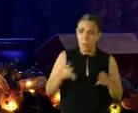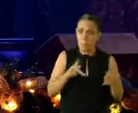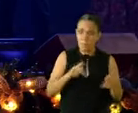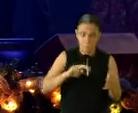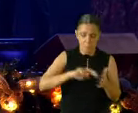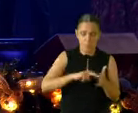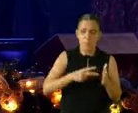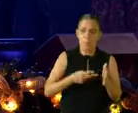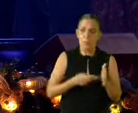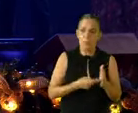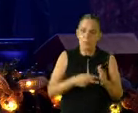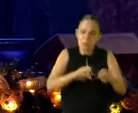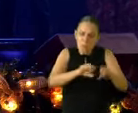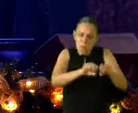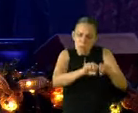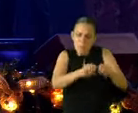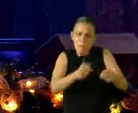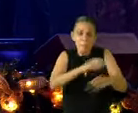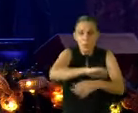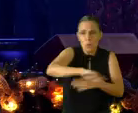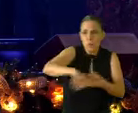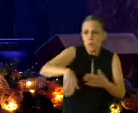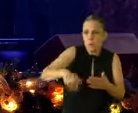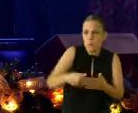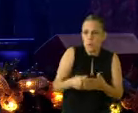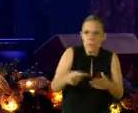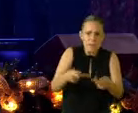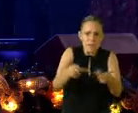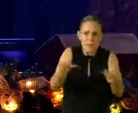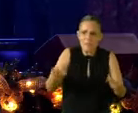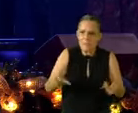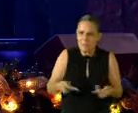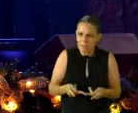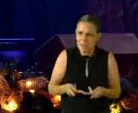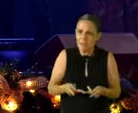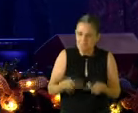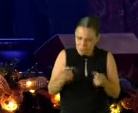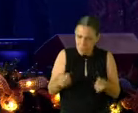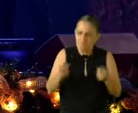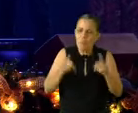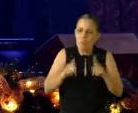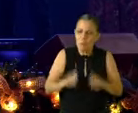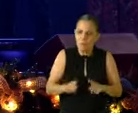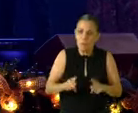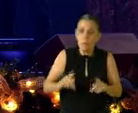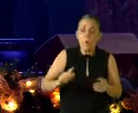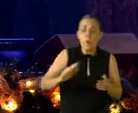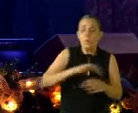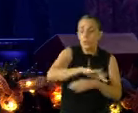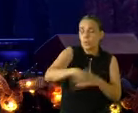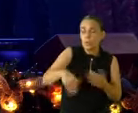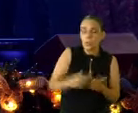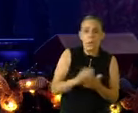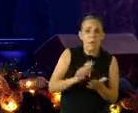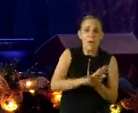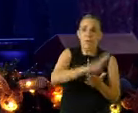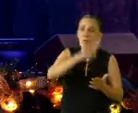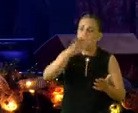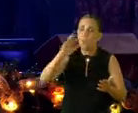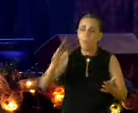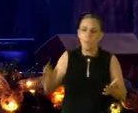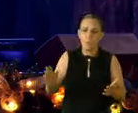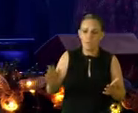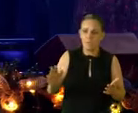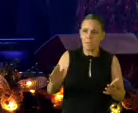las áreas se cumplió. Así que toda la gloria y la honra es para el Señor, que la iglesia Senda Antigua, el ministerio y todos